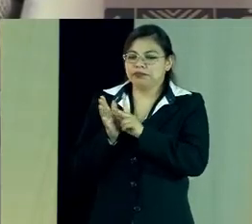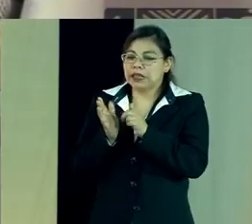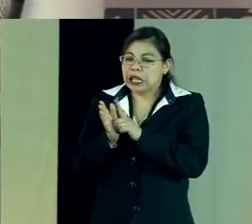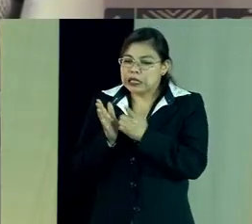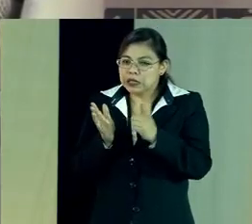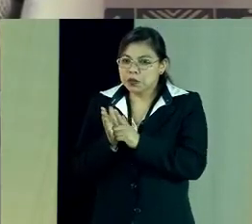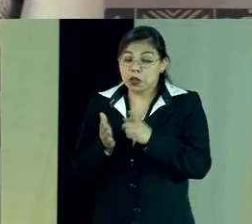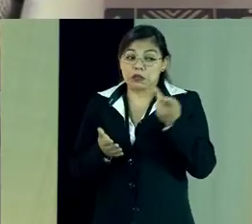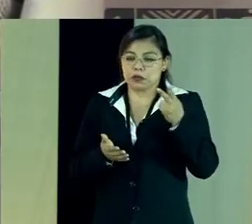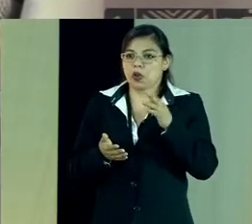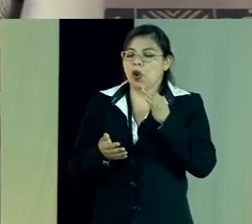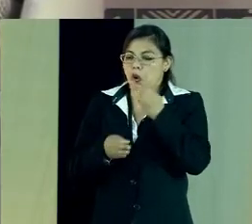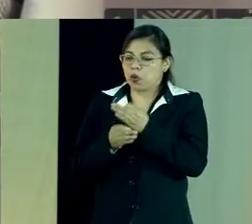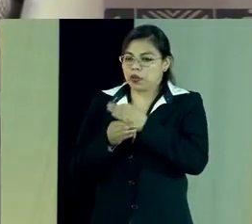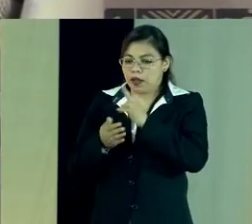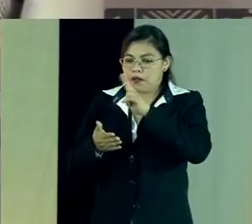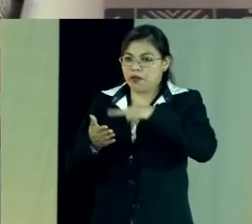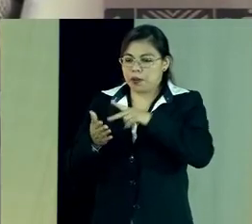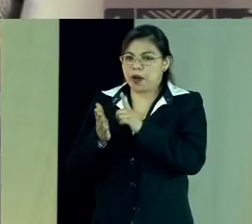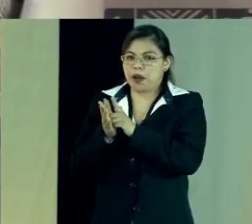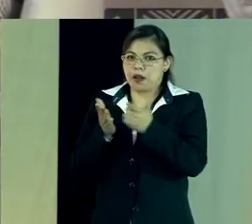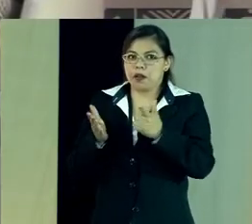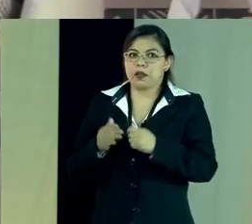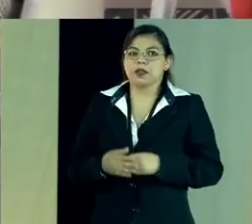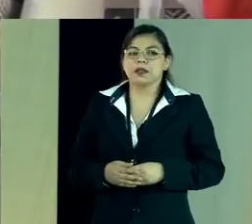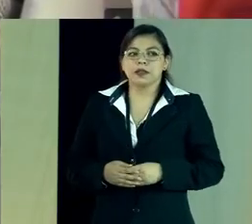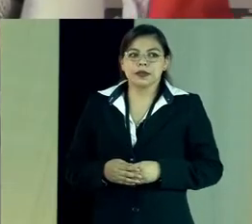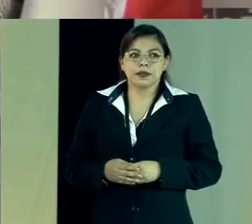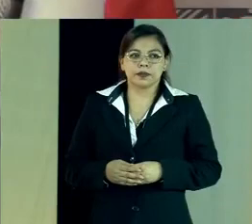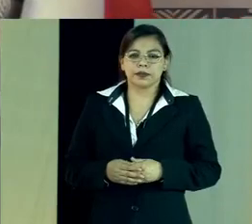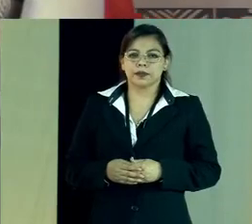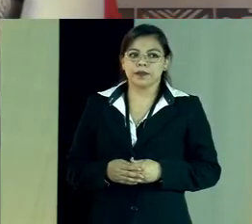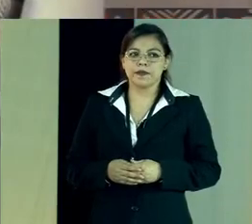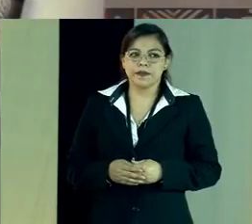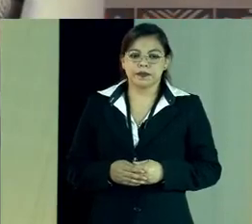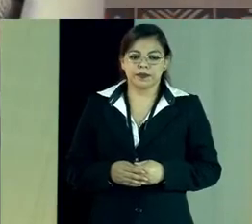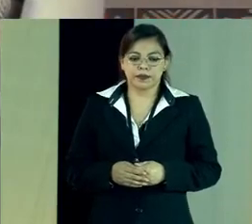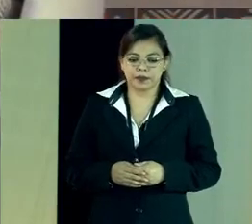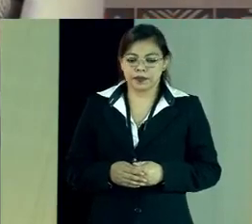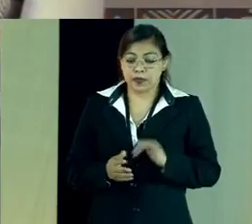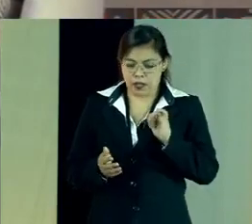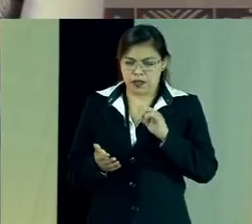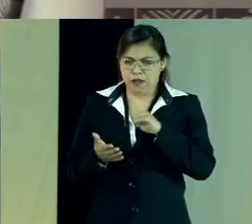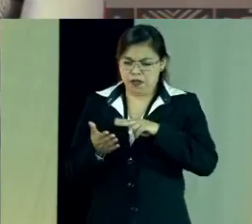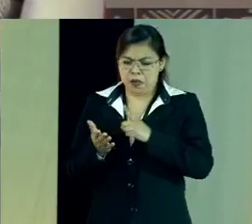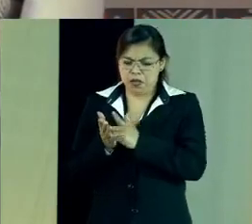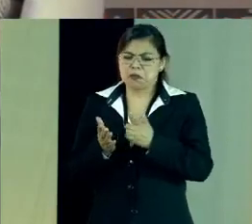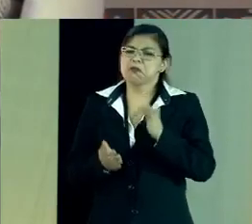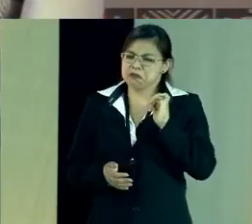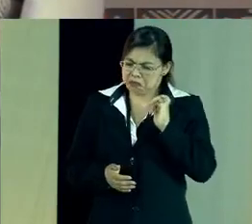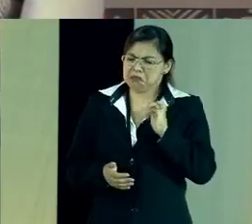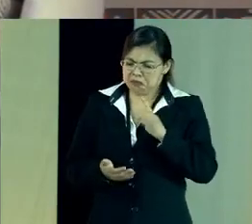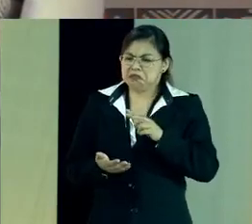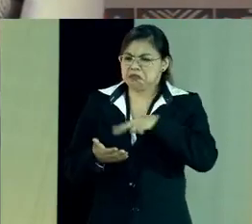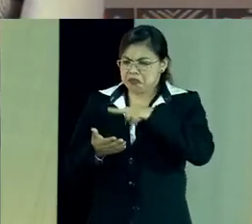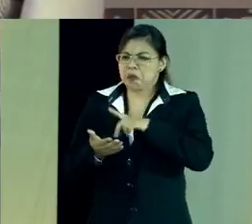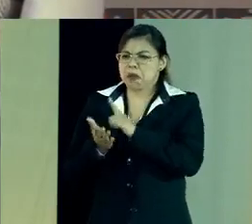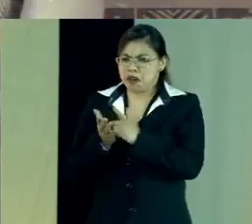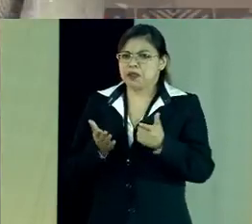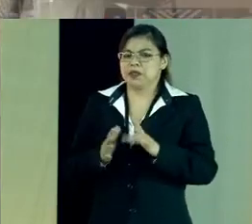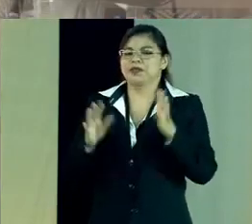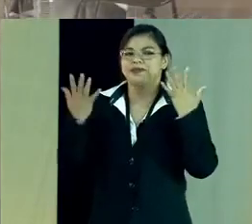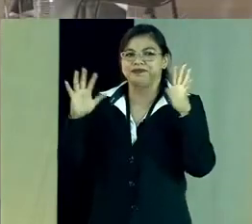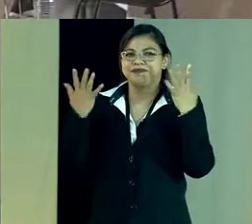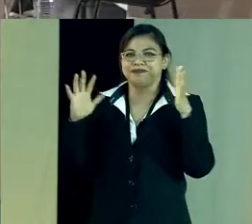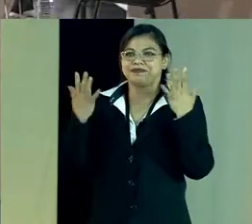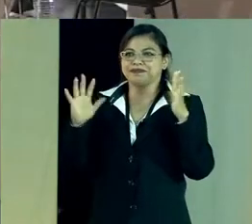firmando libros en el borde izquierdo si firmas si iba a firmar libros en